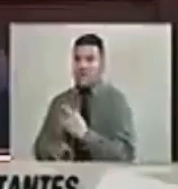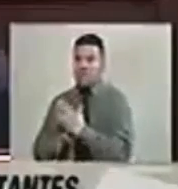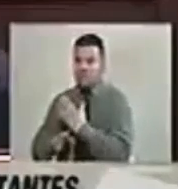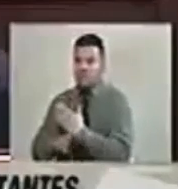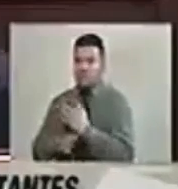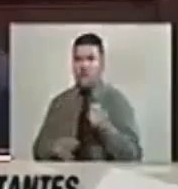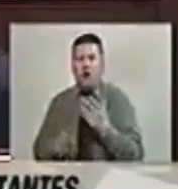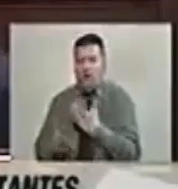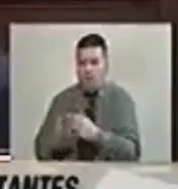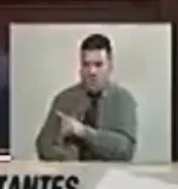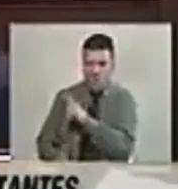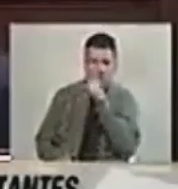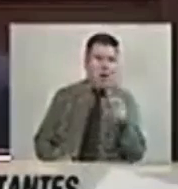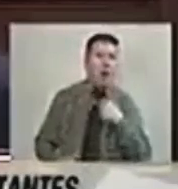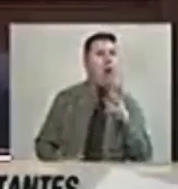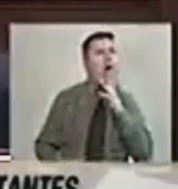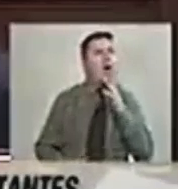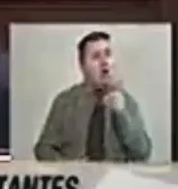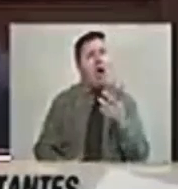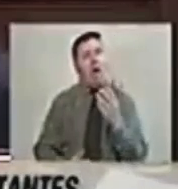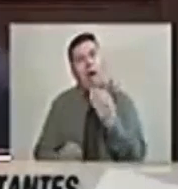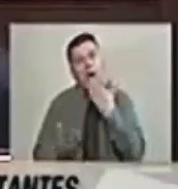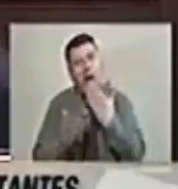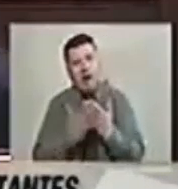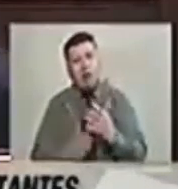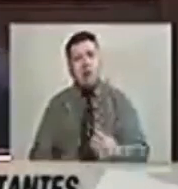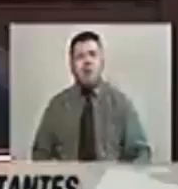Venezuela. En primer lugar, quiero